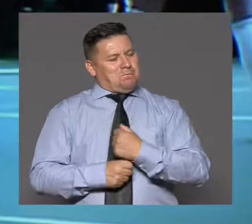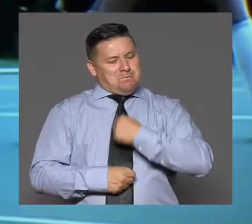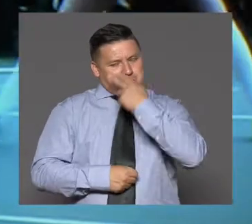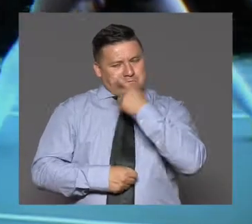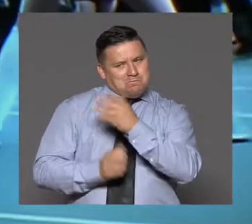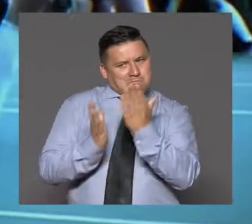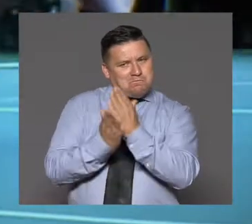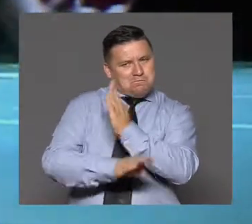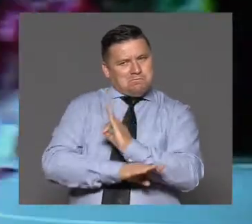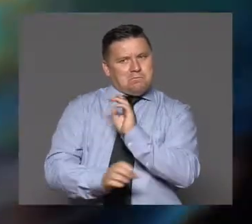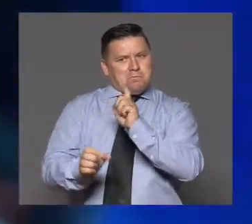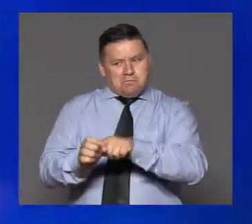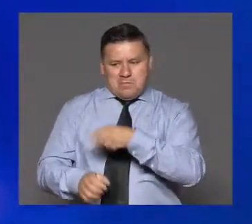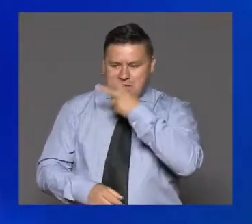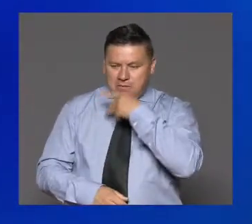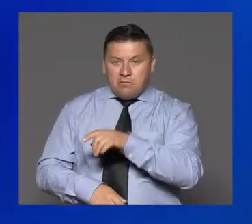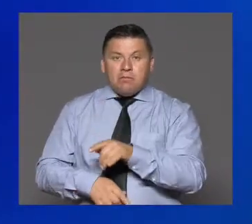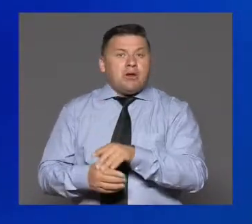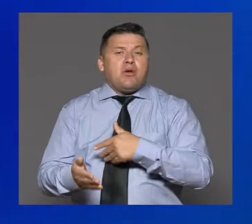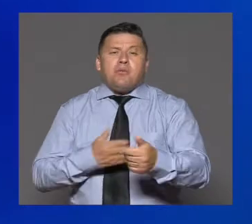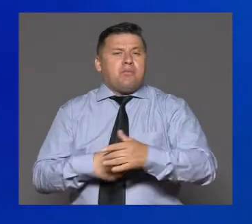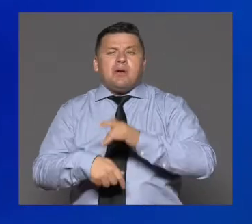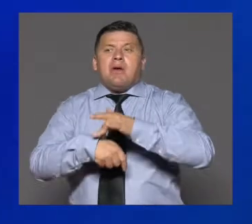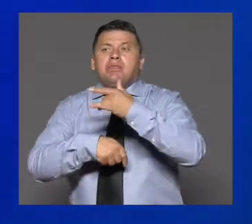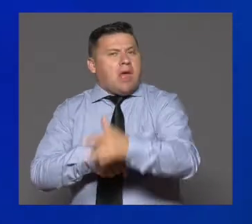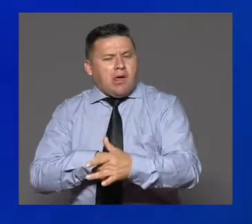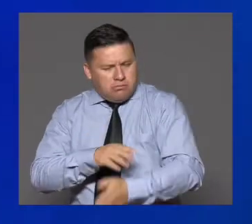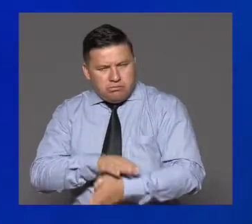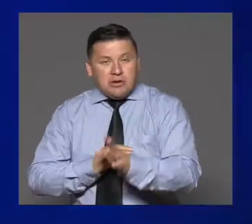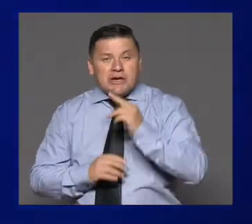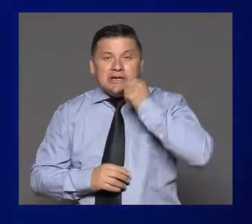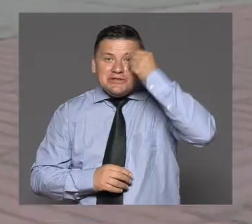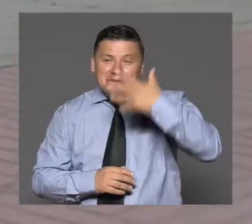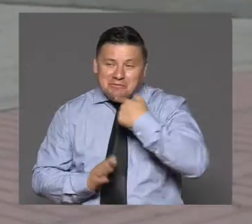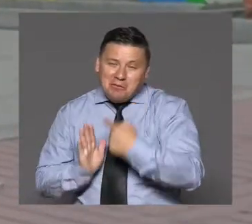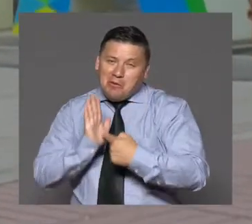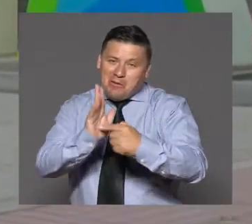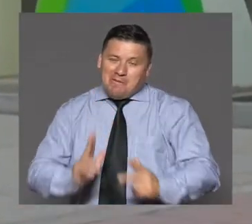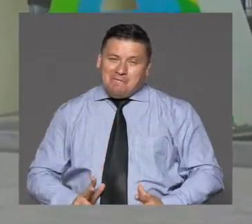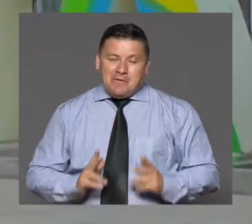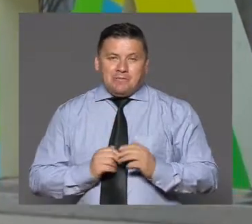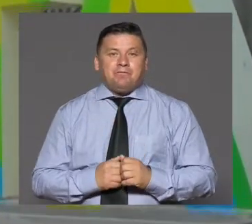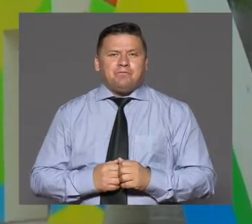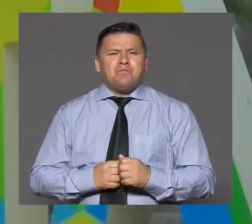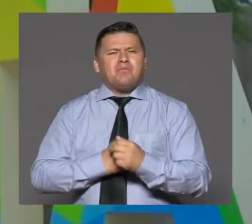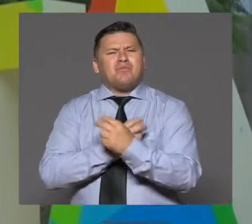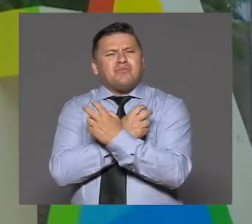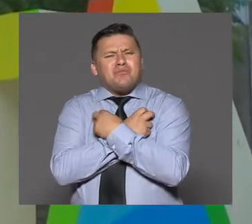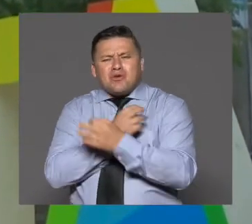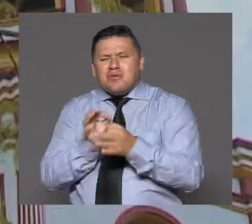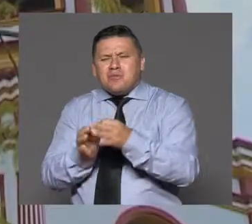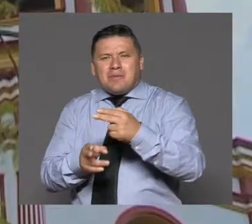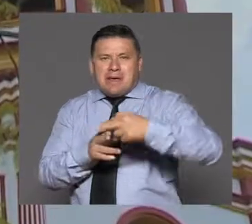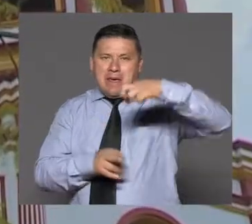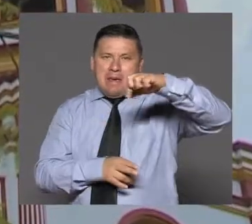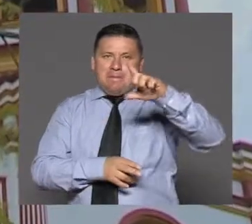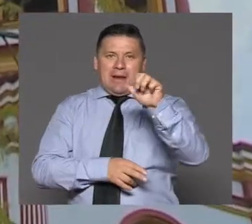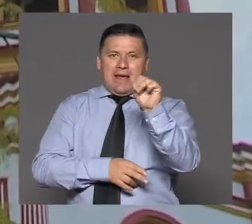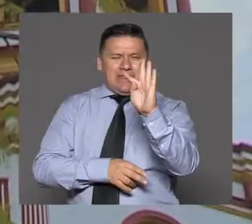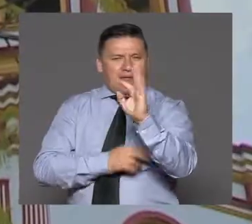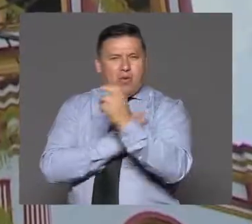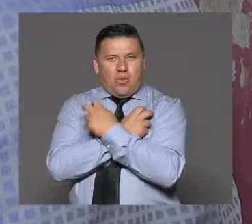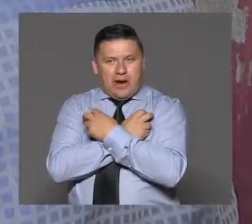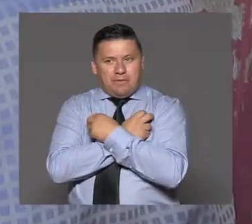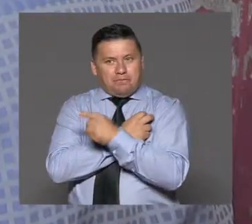hace pensar a todos que nunca es tarde para estudiar. Aquí está su historia. La Plata Huila es su lugar de nacimiento.